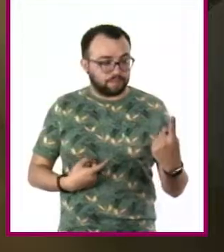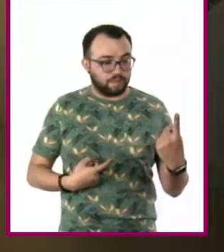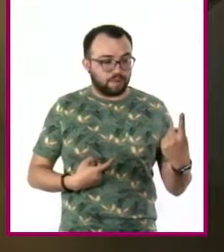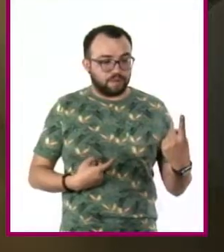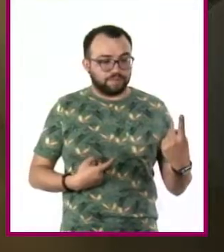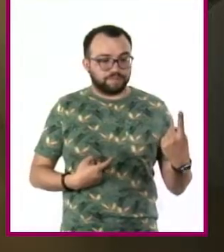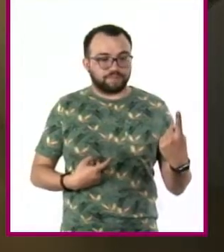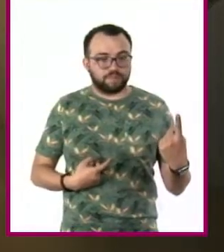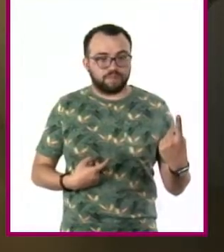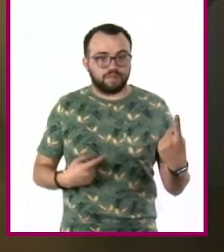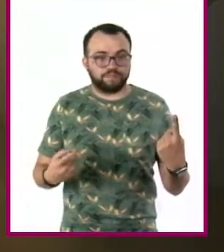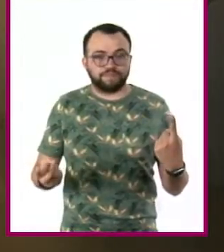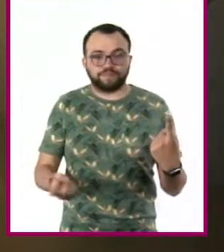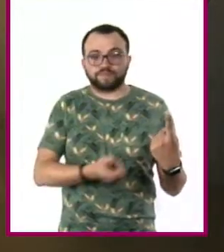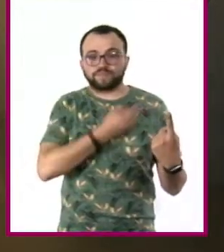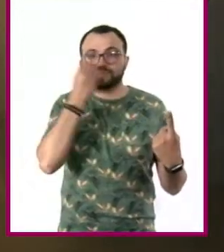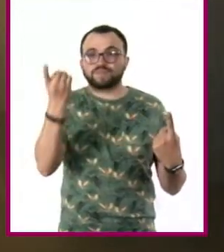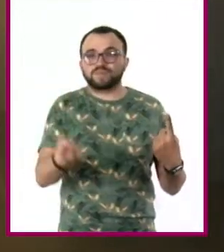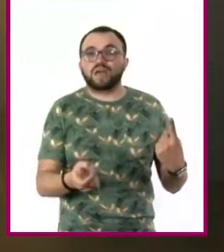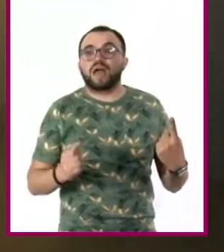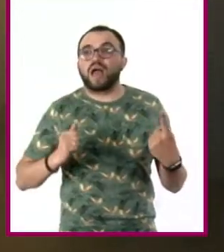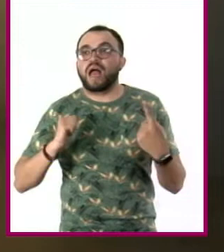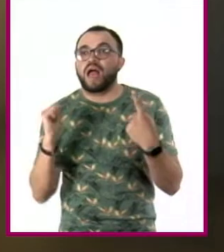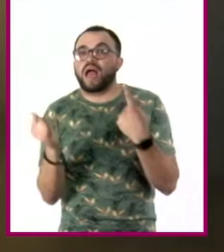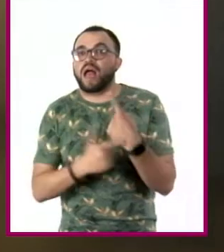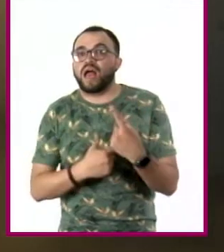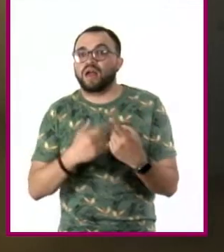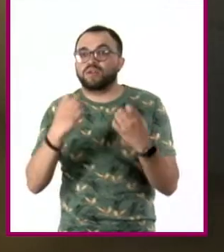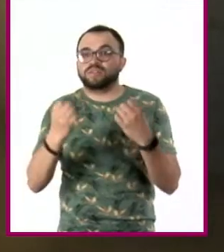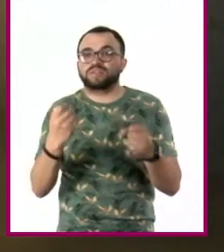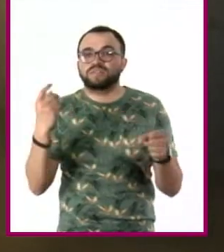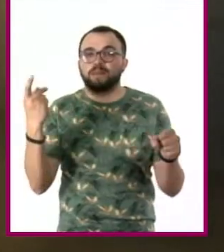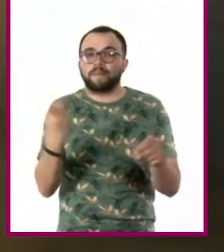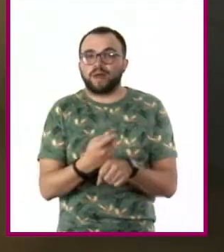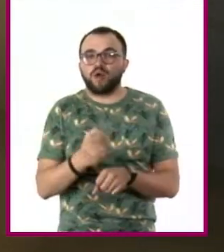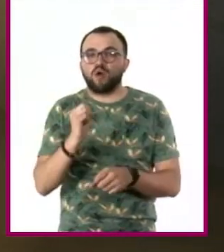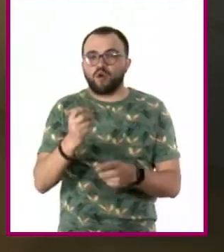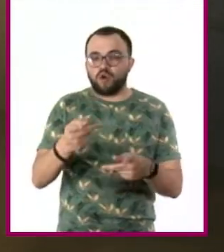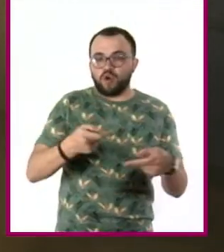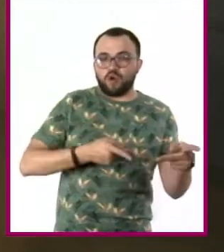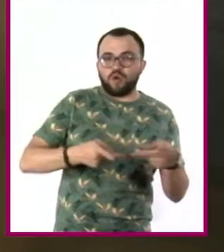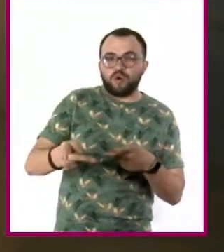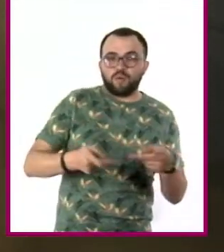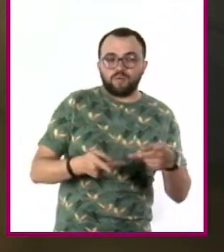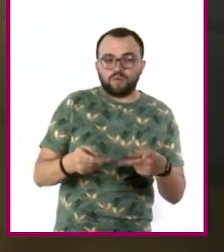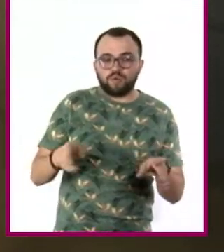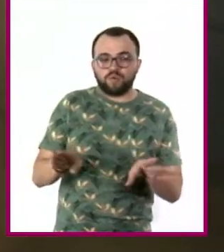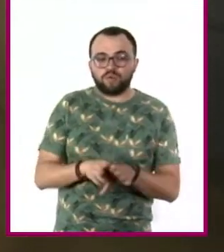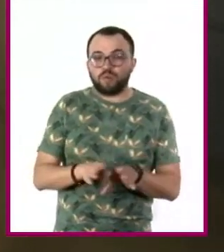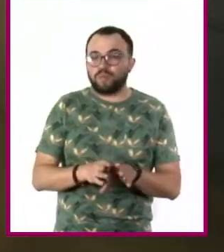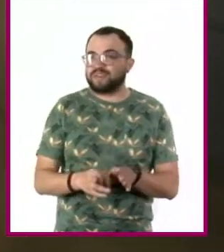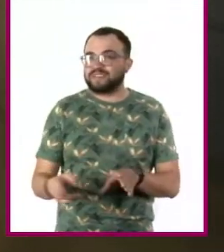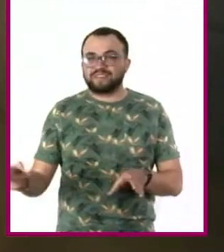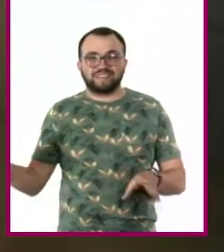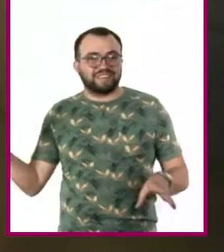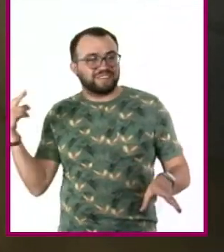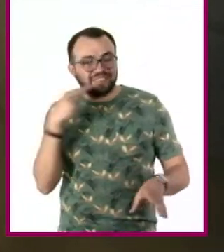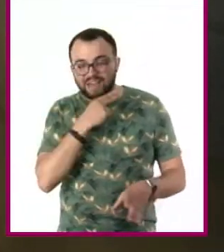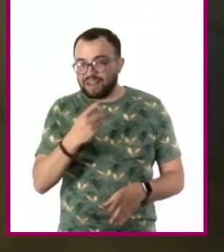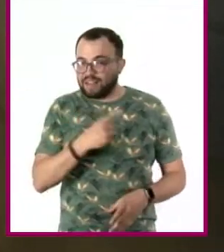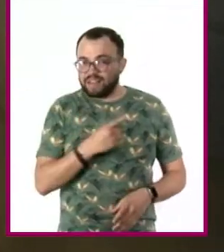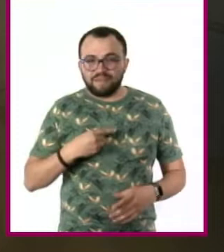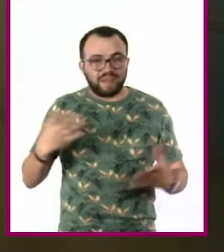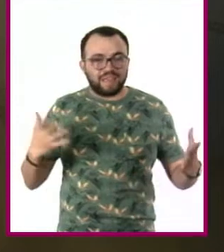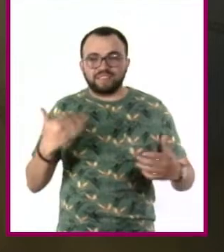declara un evento o un proceso de absoluta emergencia. Damos